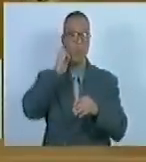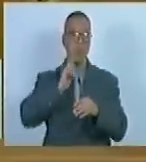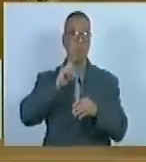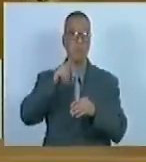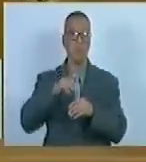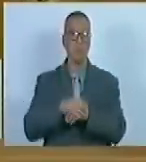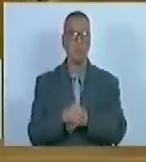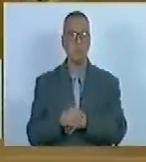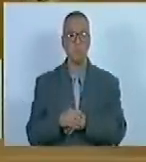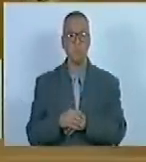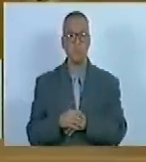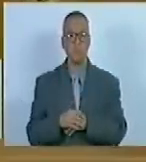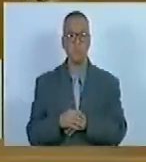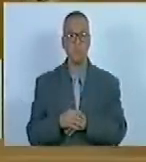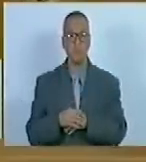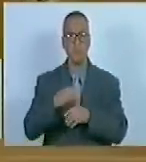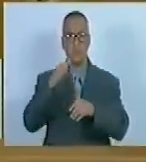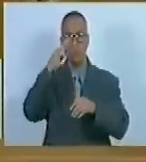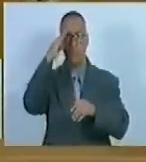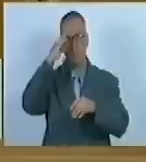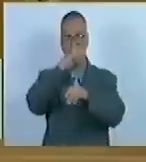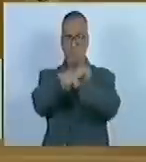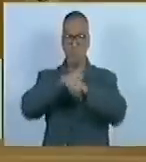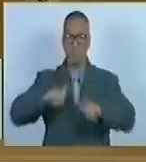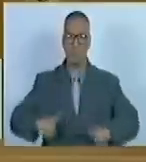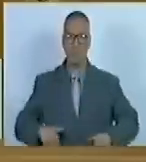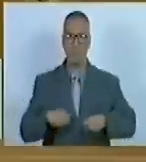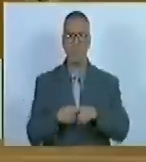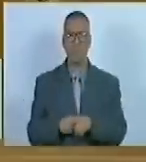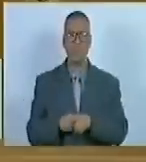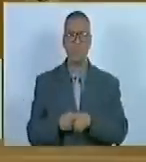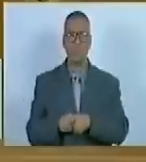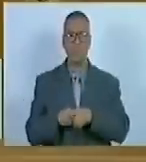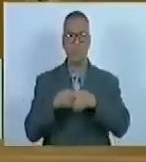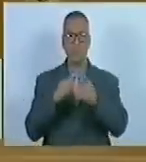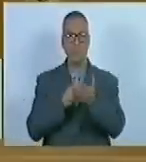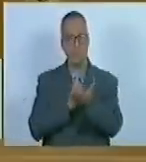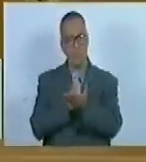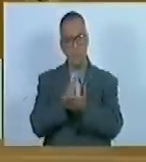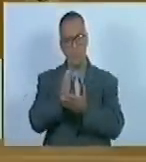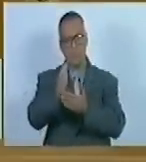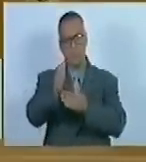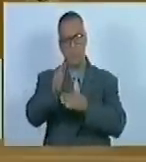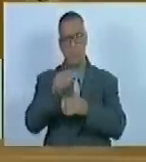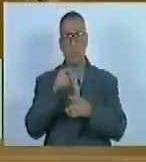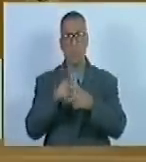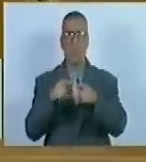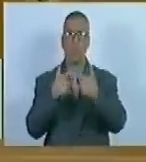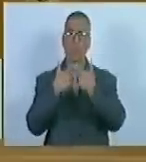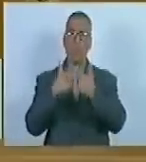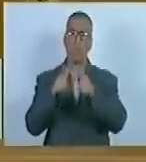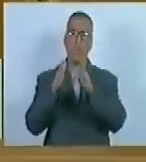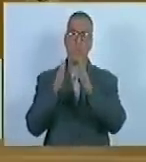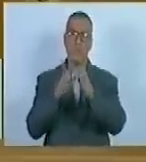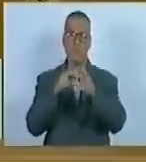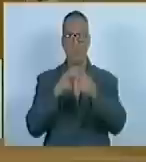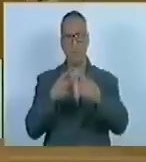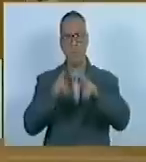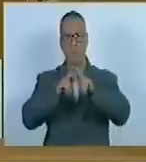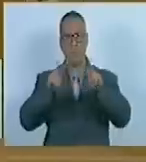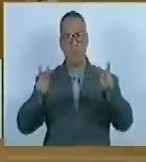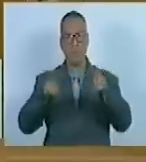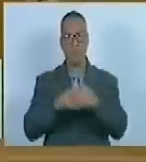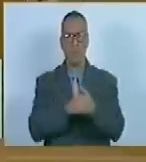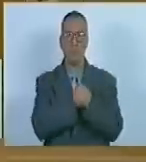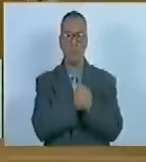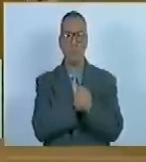bolivariano, el ejército que labró caminos, pues, para la libertad, para la paz, para